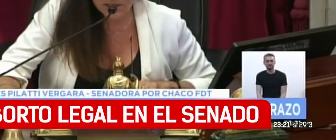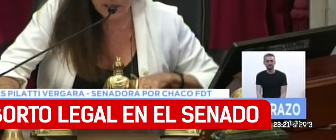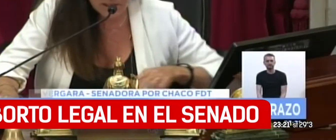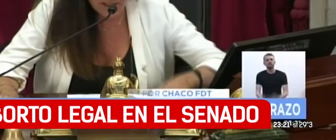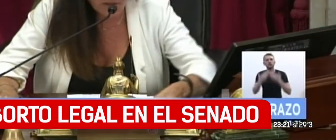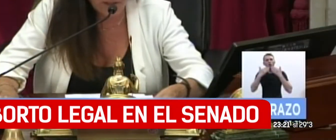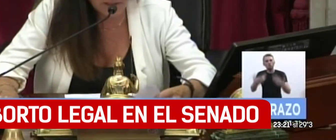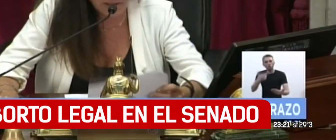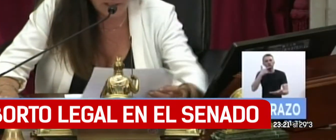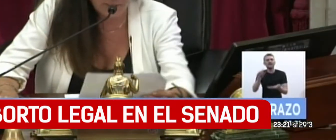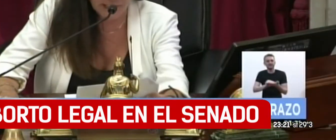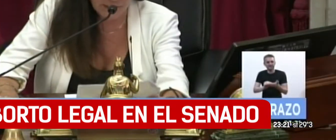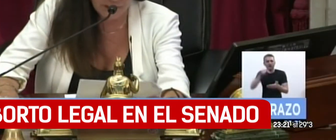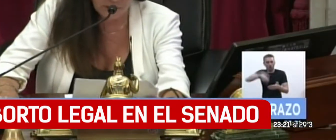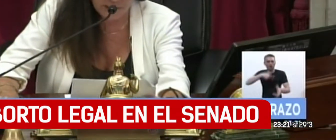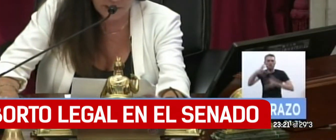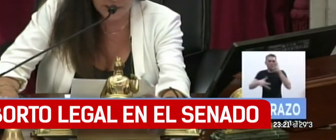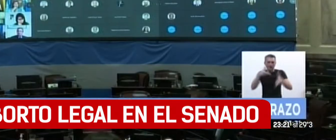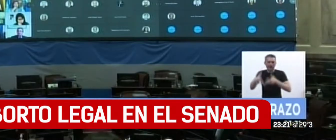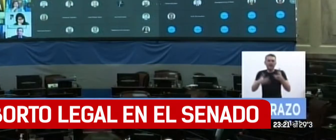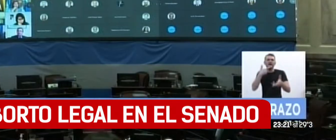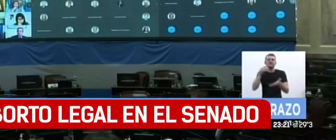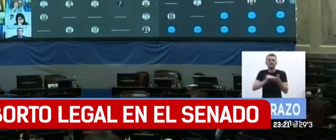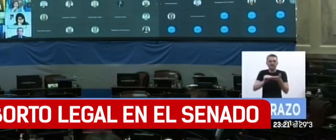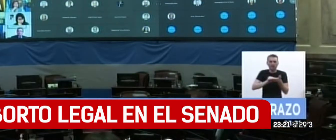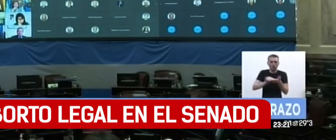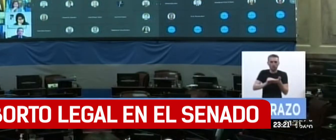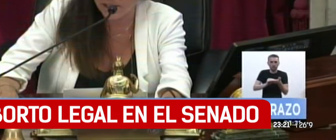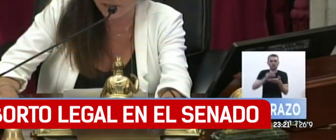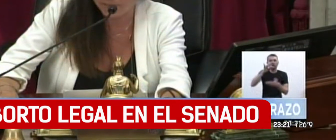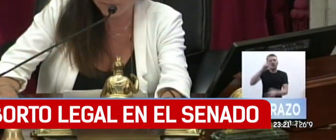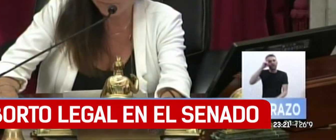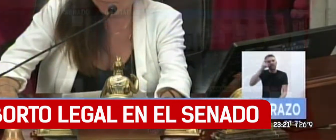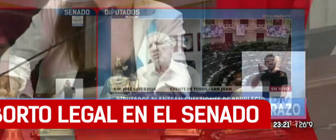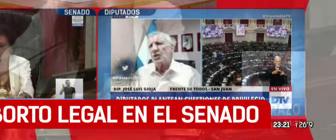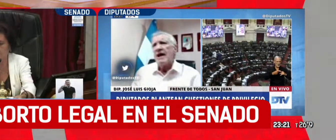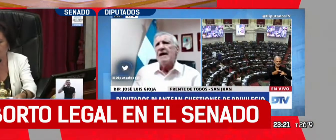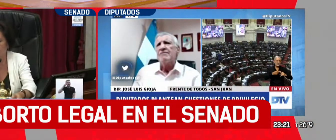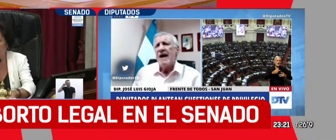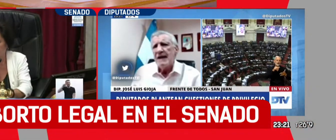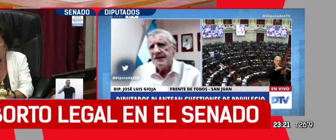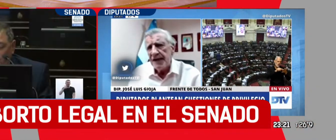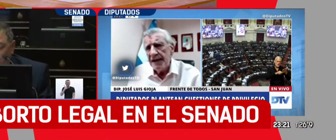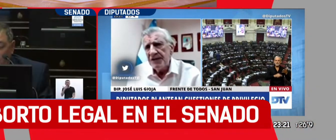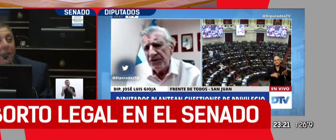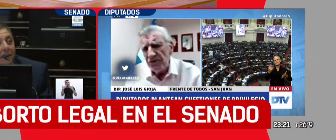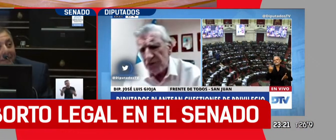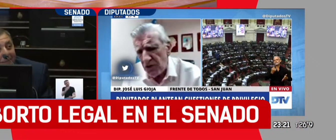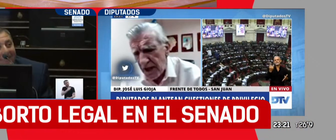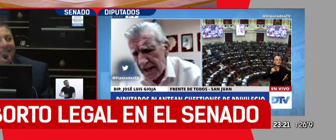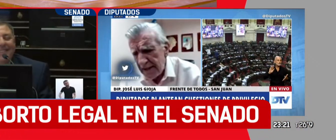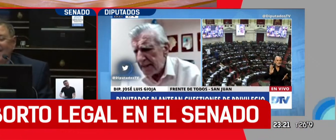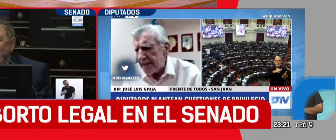Gracias, senadora. Tiene la palabra ahora el senador Alfredo De Angeli. Gracias, presidente. Bien, está Alfredo De Angeli